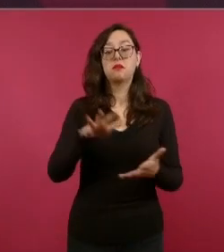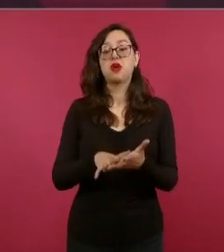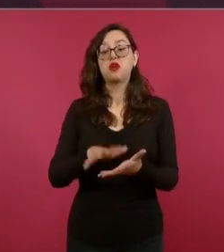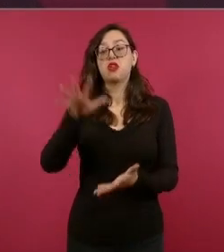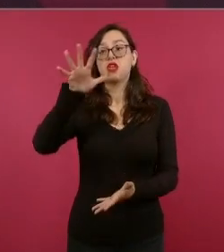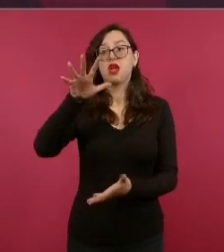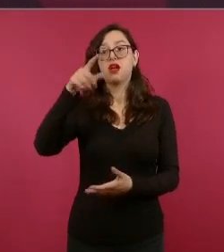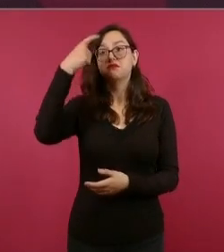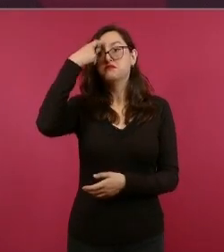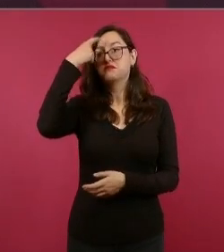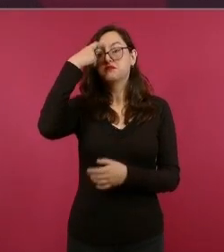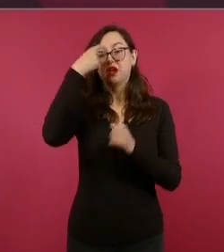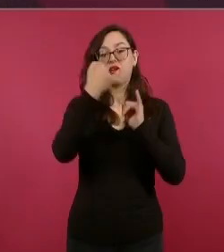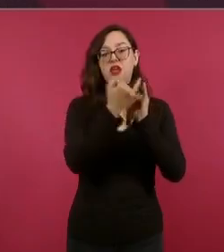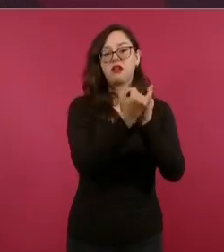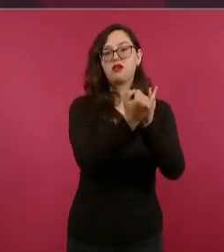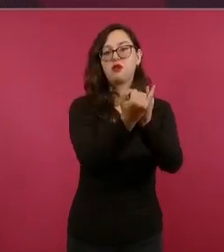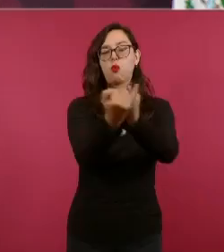Sí,